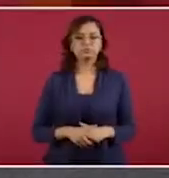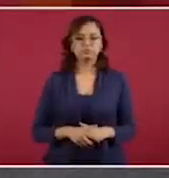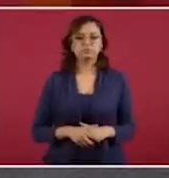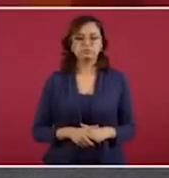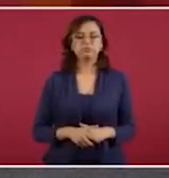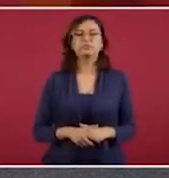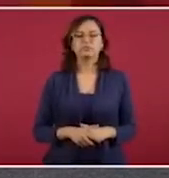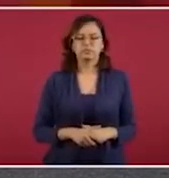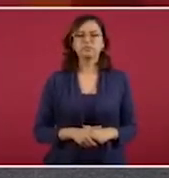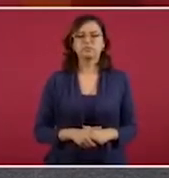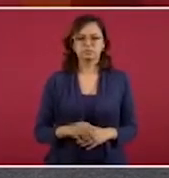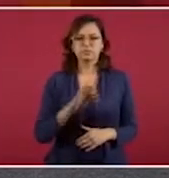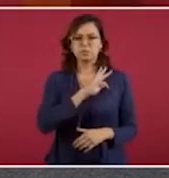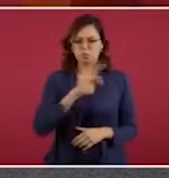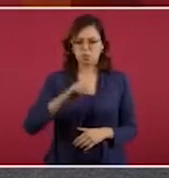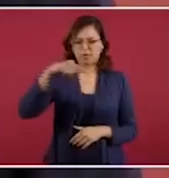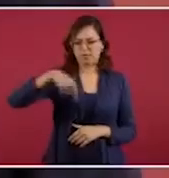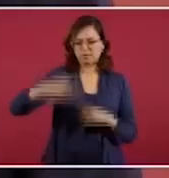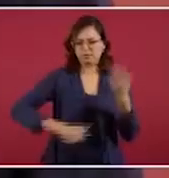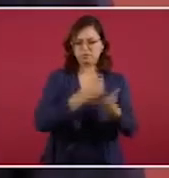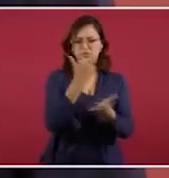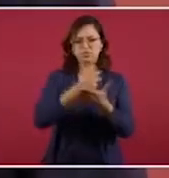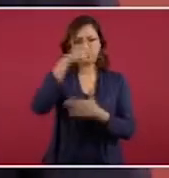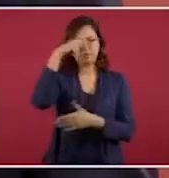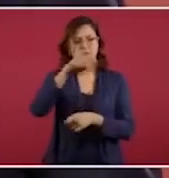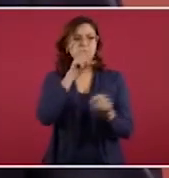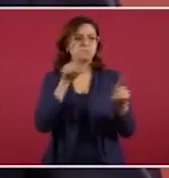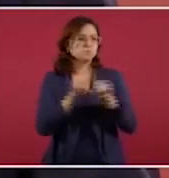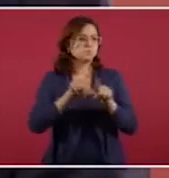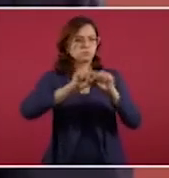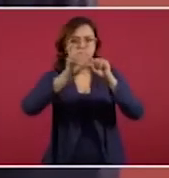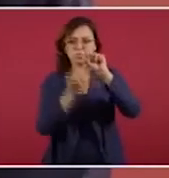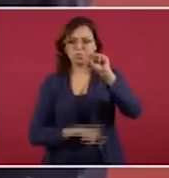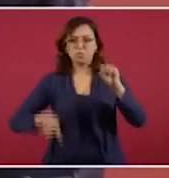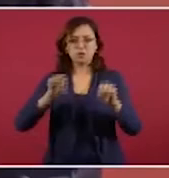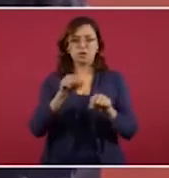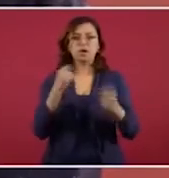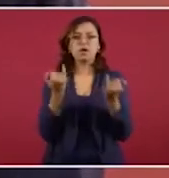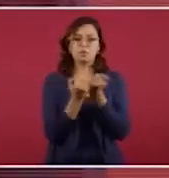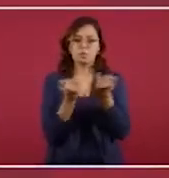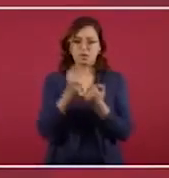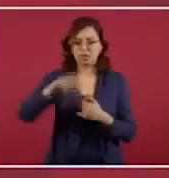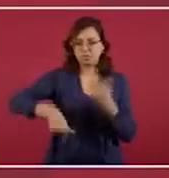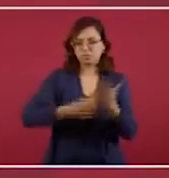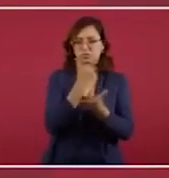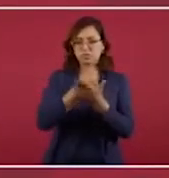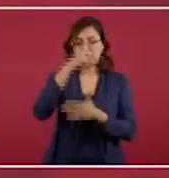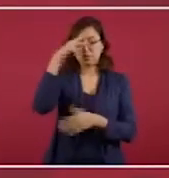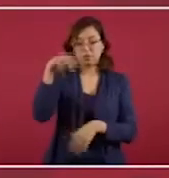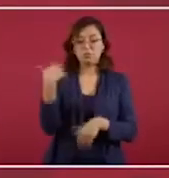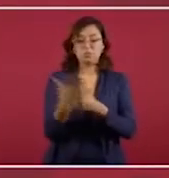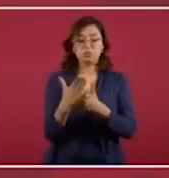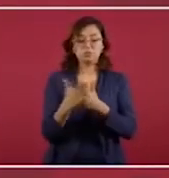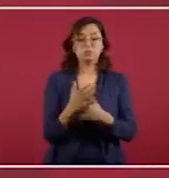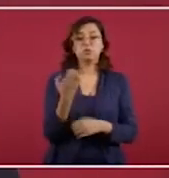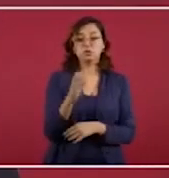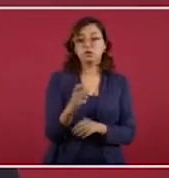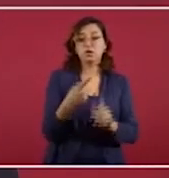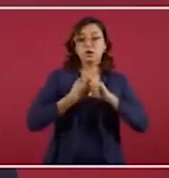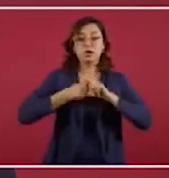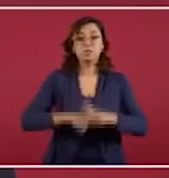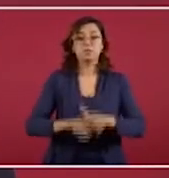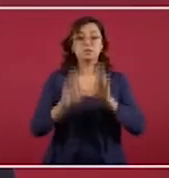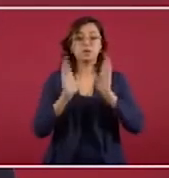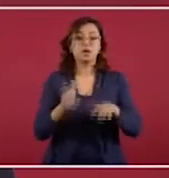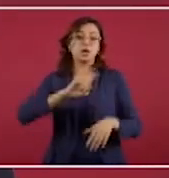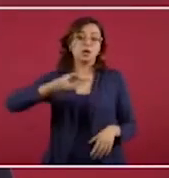Se puede hacer aquí en la ciudad y en todo el país, aquí también en la ciudad, en enero ya empieza a funcionar